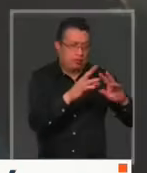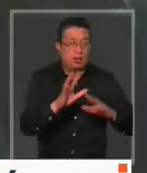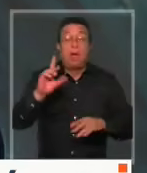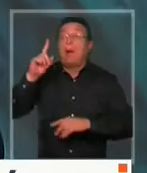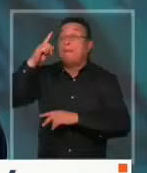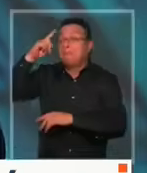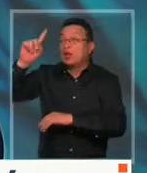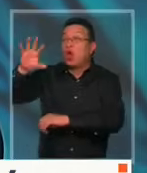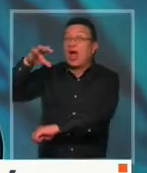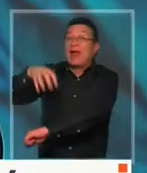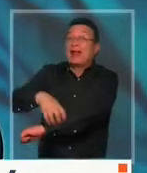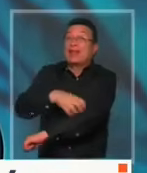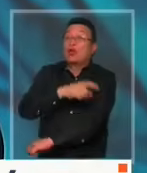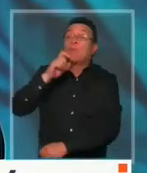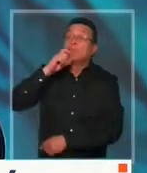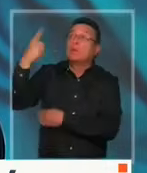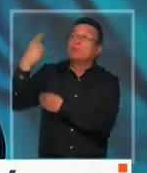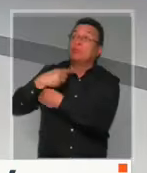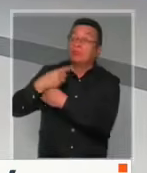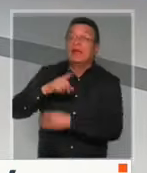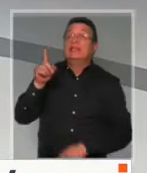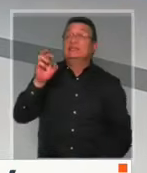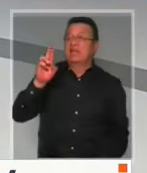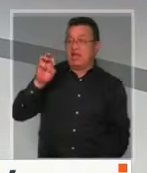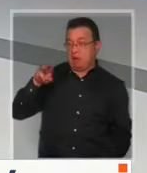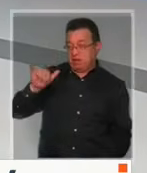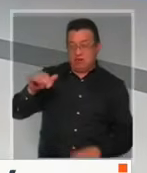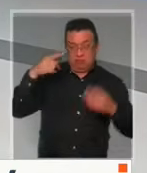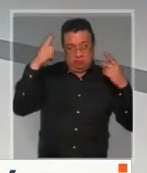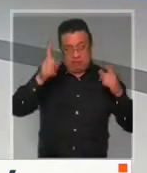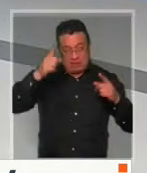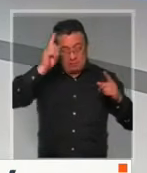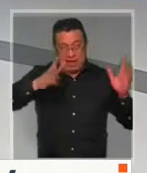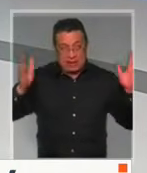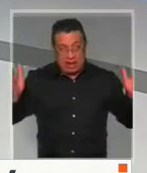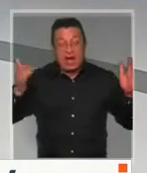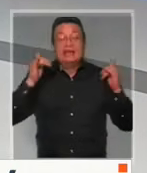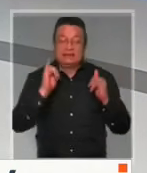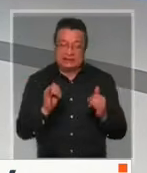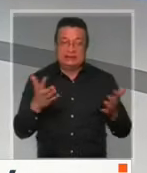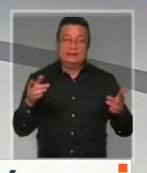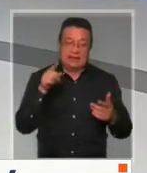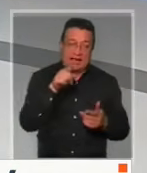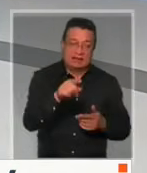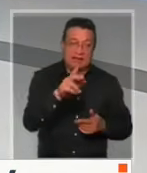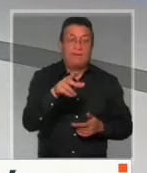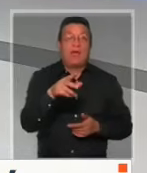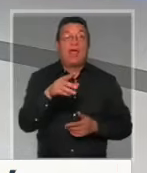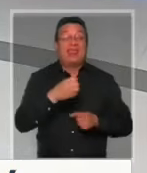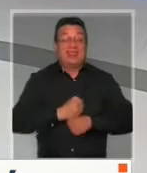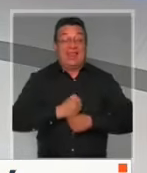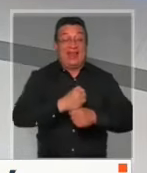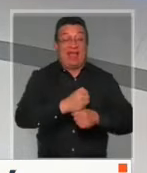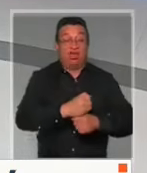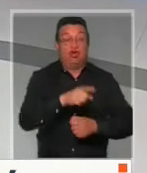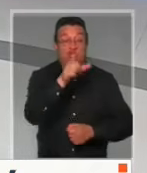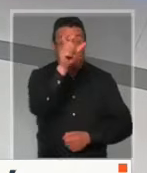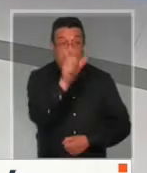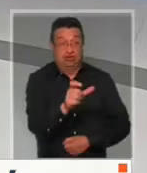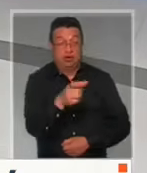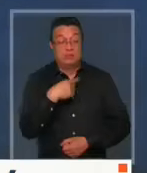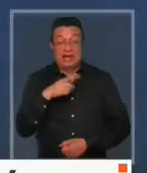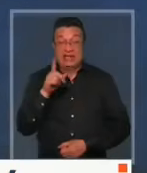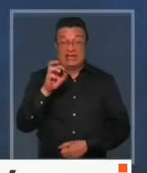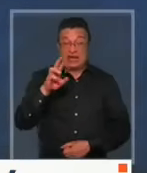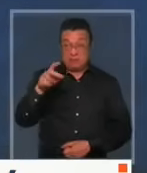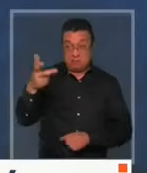región reciben órdenes de quién? Del seremi. Y cuando el delegado, que es la voz del presidente de la región, vea que el seremi no lo está haciendo